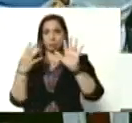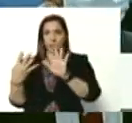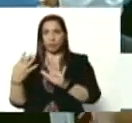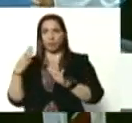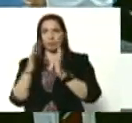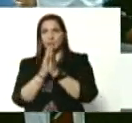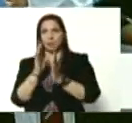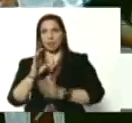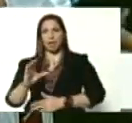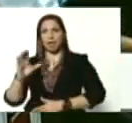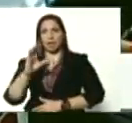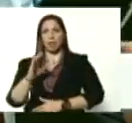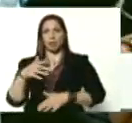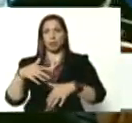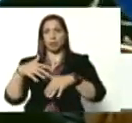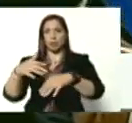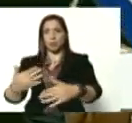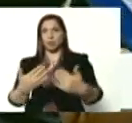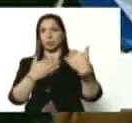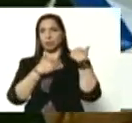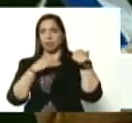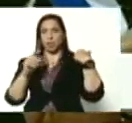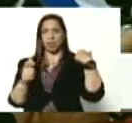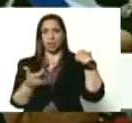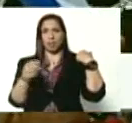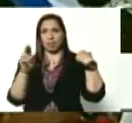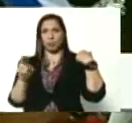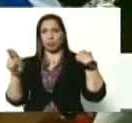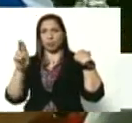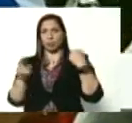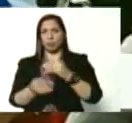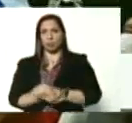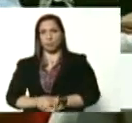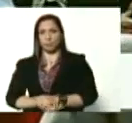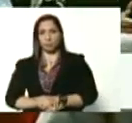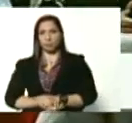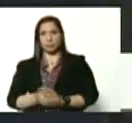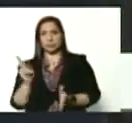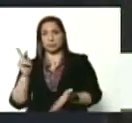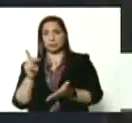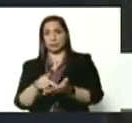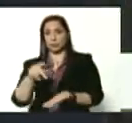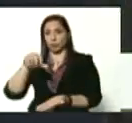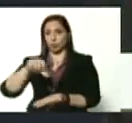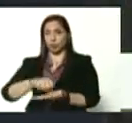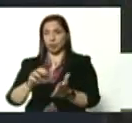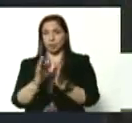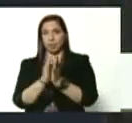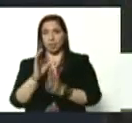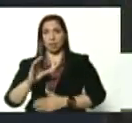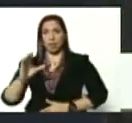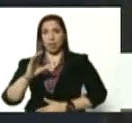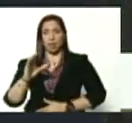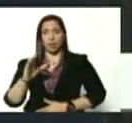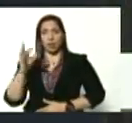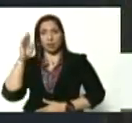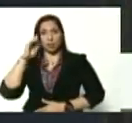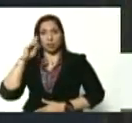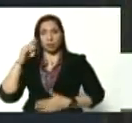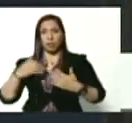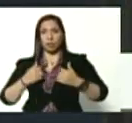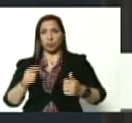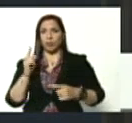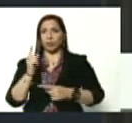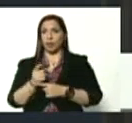carlos las tropas lideradas por el rey general rafael urdaneta llegan a la ciudad de san carlos por razones de salud urdaneta debe